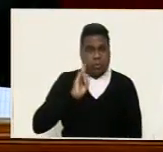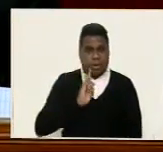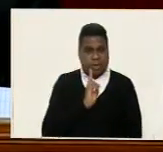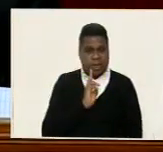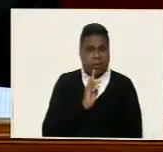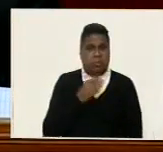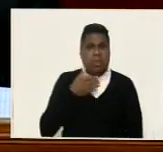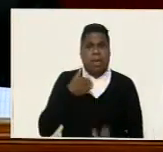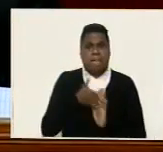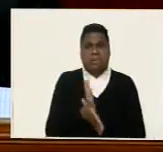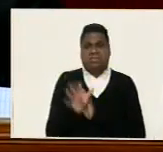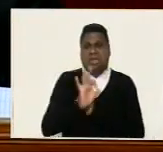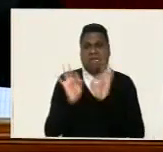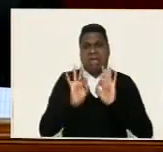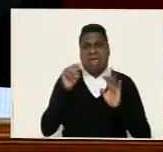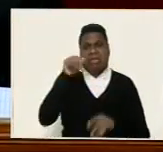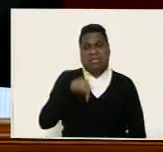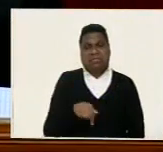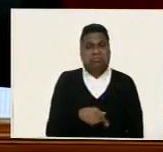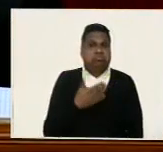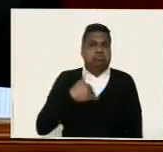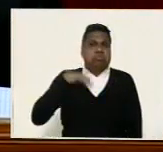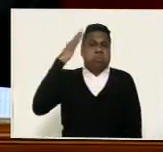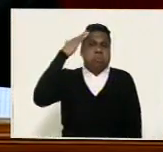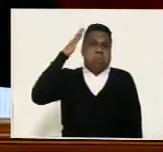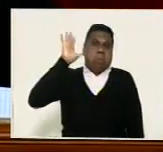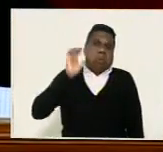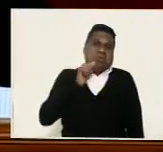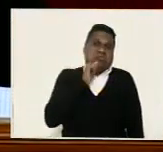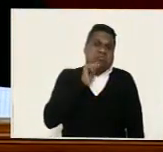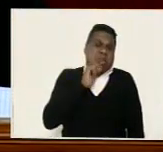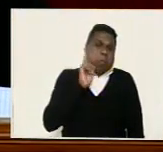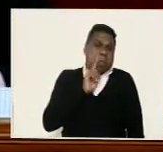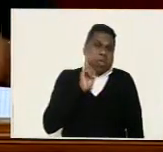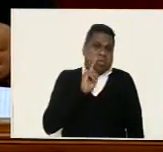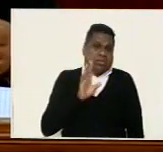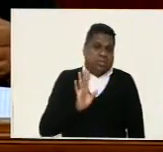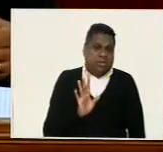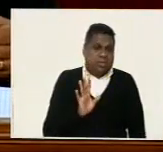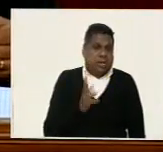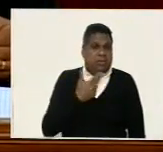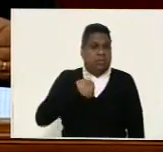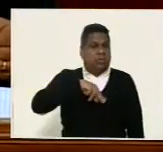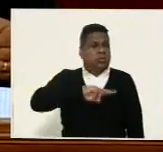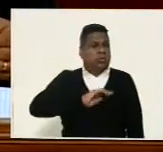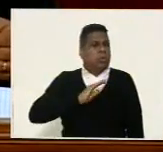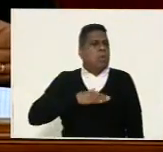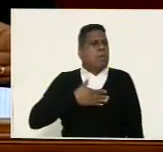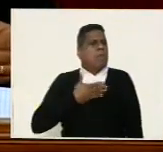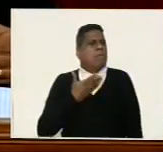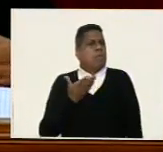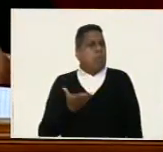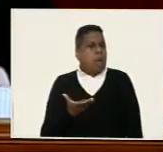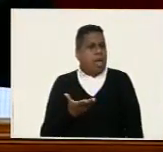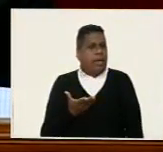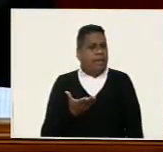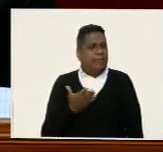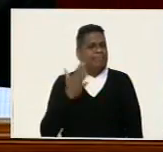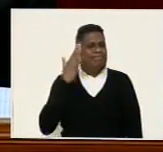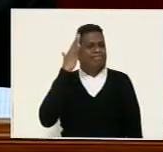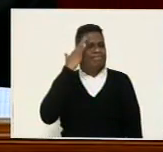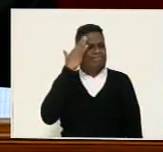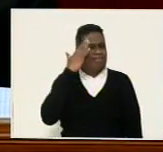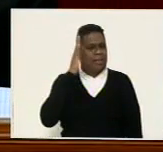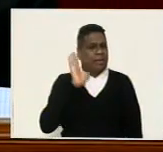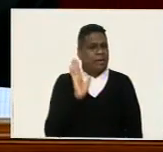hubiera pasado nada. No sé quién les dijo esa mentira, ¿no? Y uno puede determinar